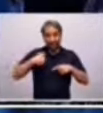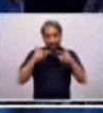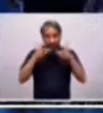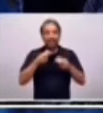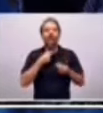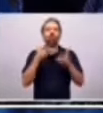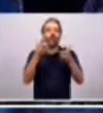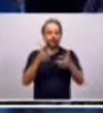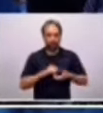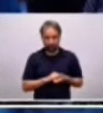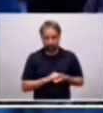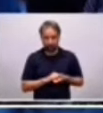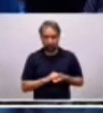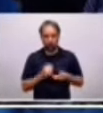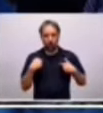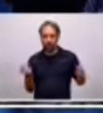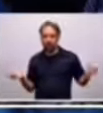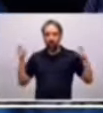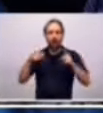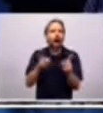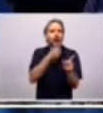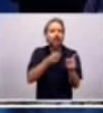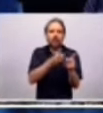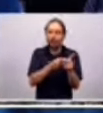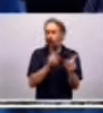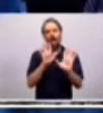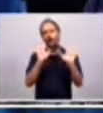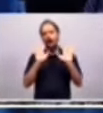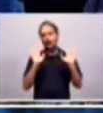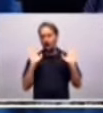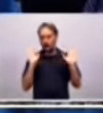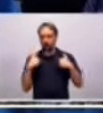una presunción sostener, de que hacia febrero podría haber un paro de actividades?